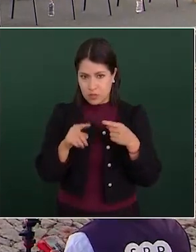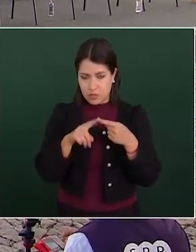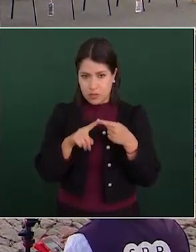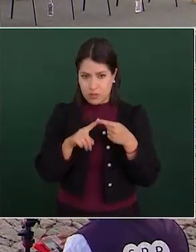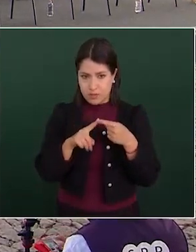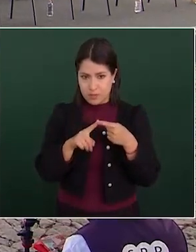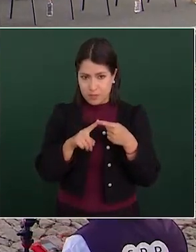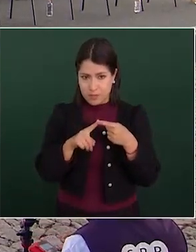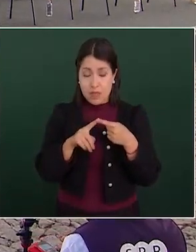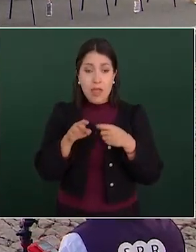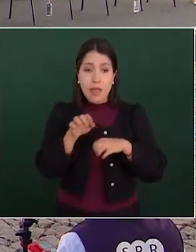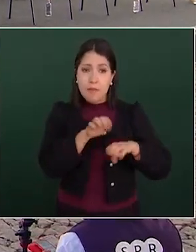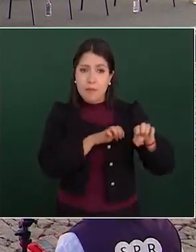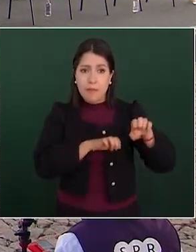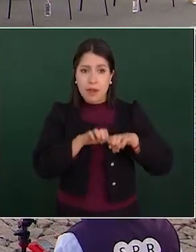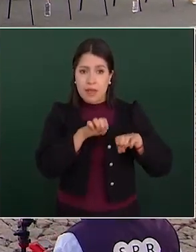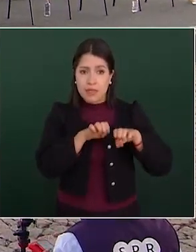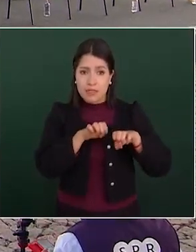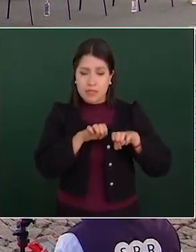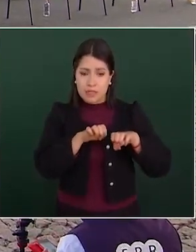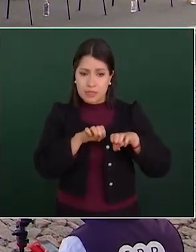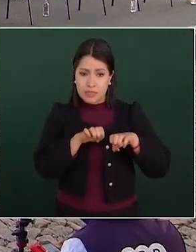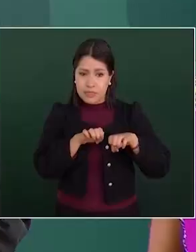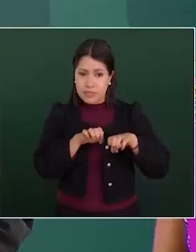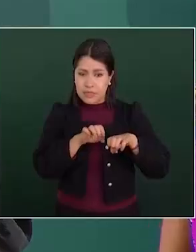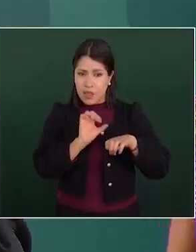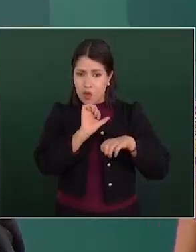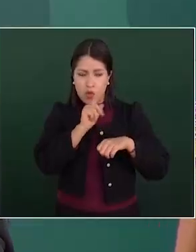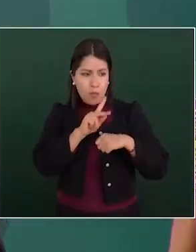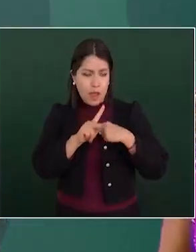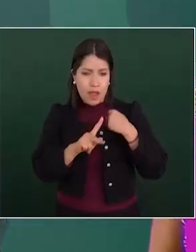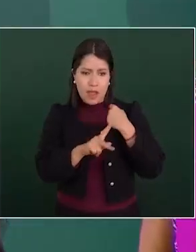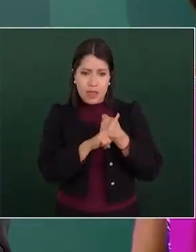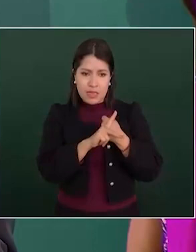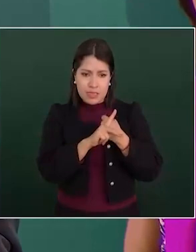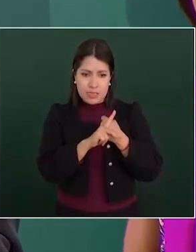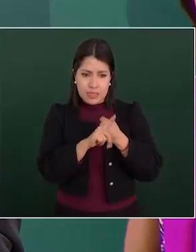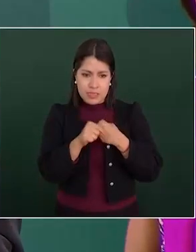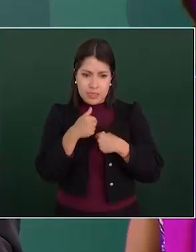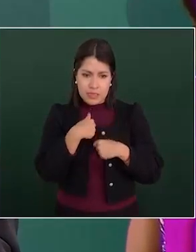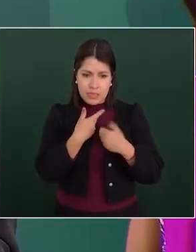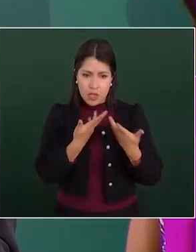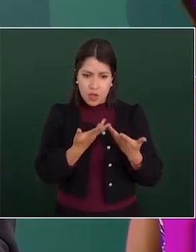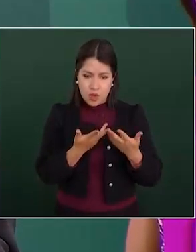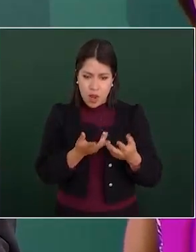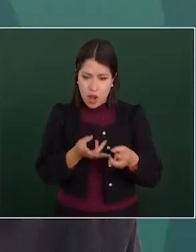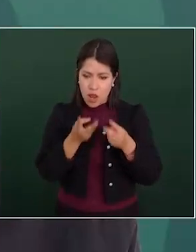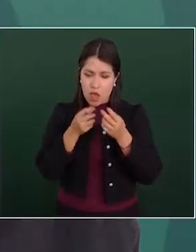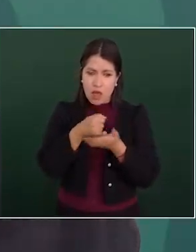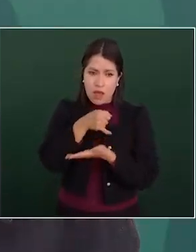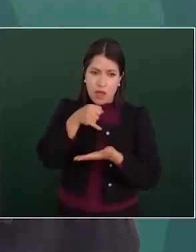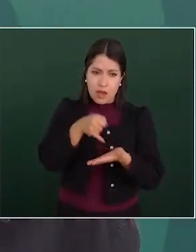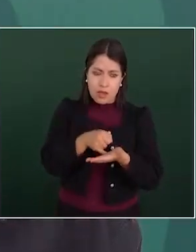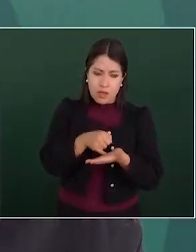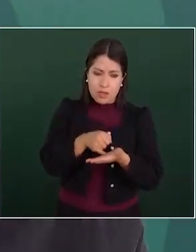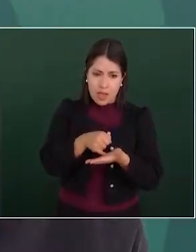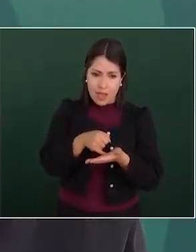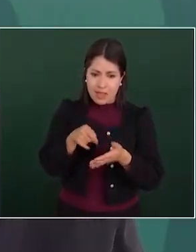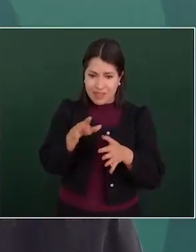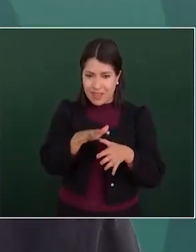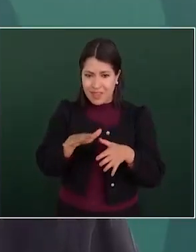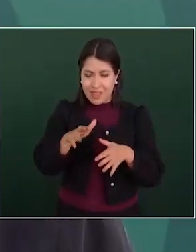Una empresa extranjera se había apoderado de una isla en el río